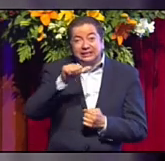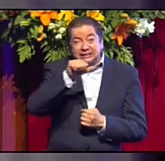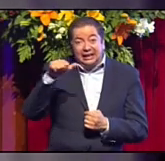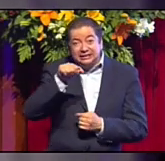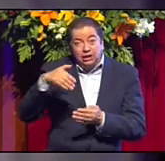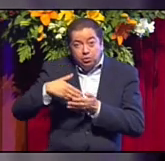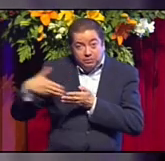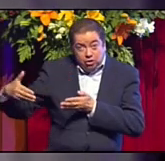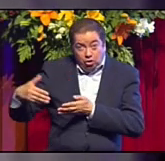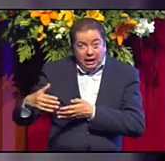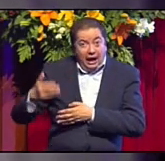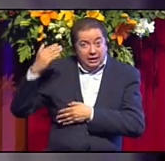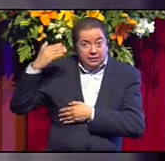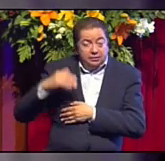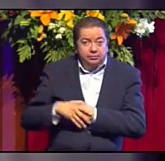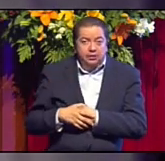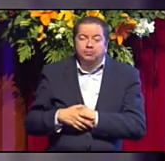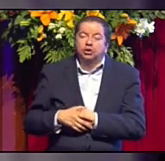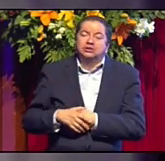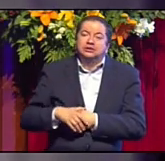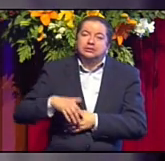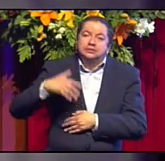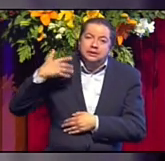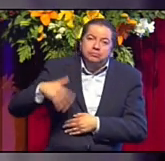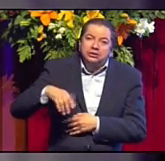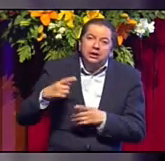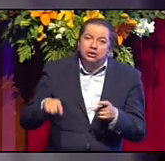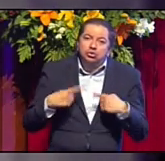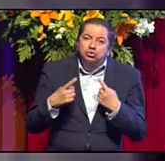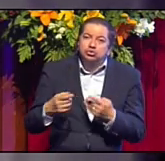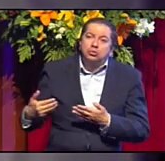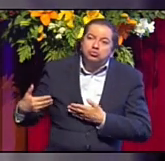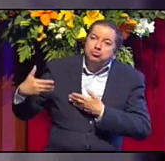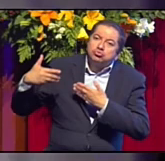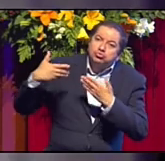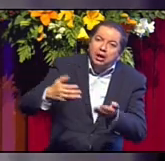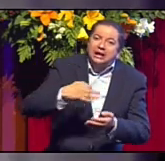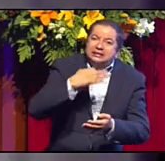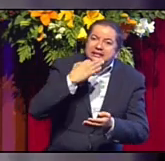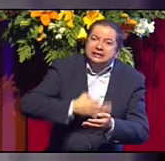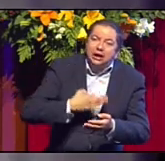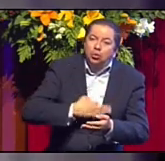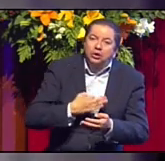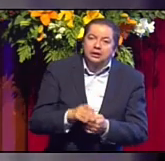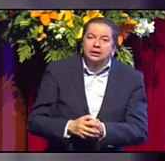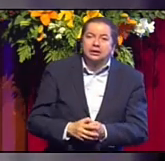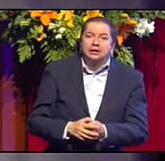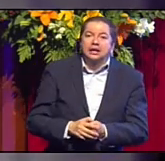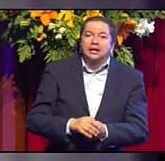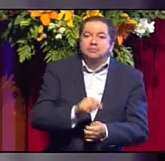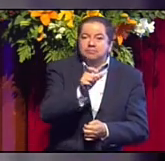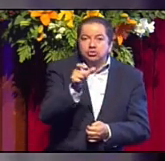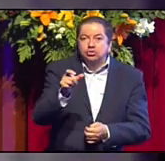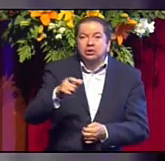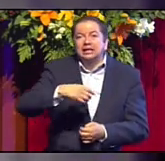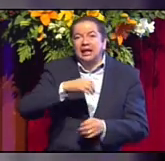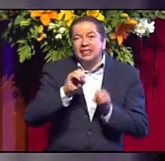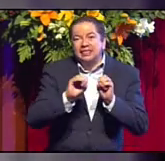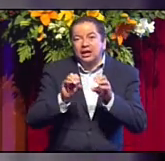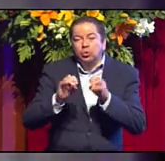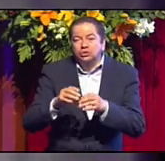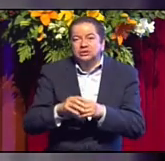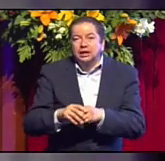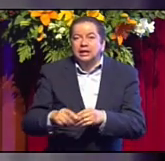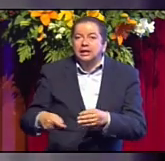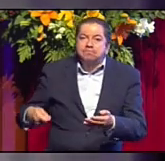pesos desde el municipio. Por eso es tan importante de que podamos darle la seguridad a aquellos que están en educación que ese dinero va a estar y que